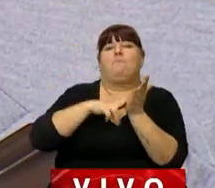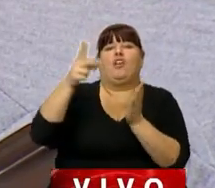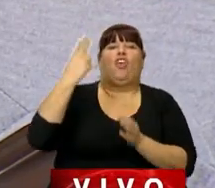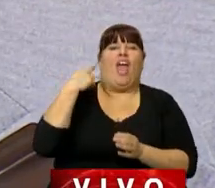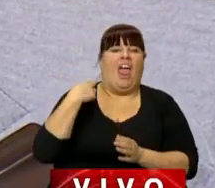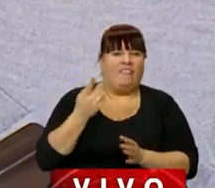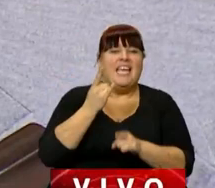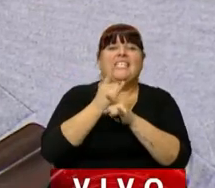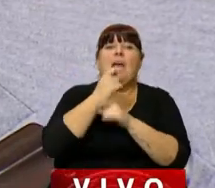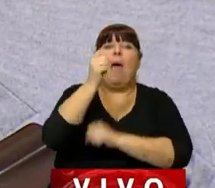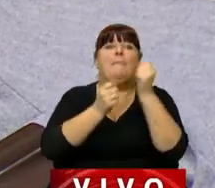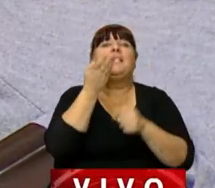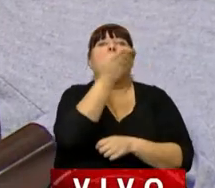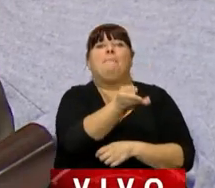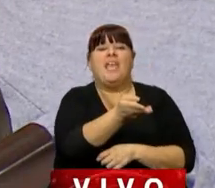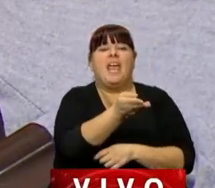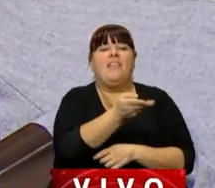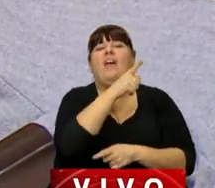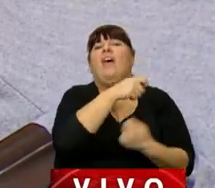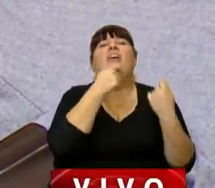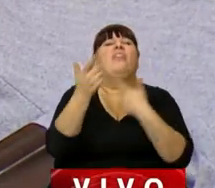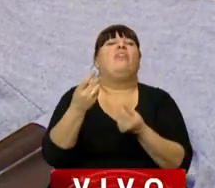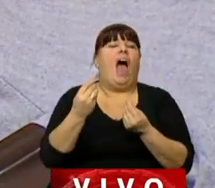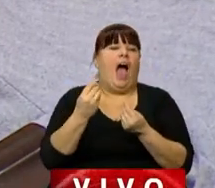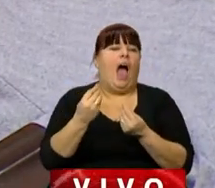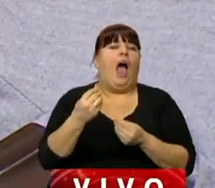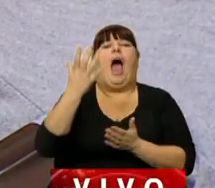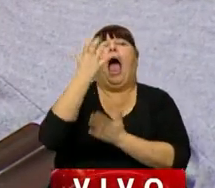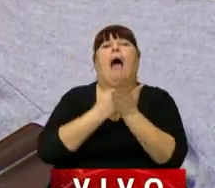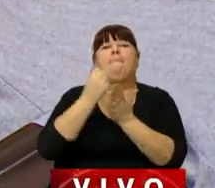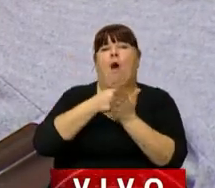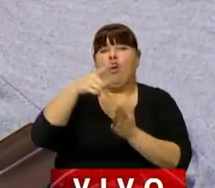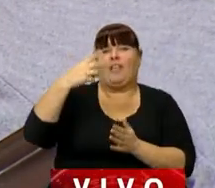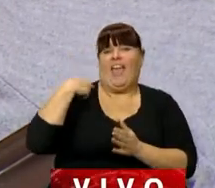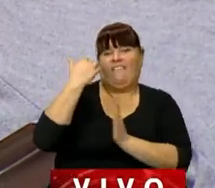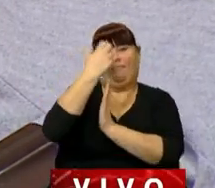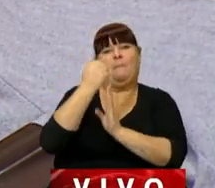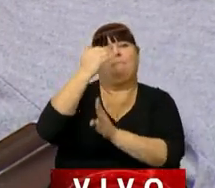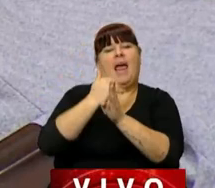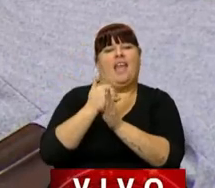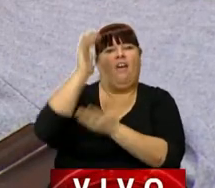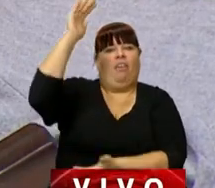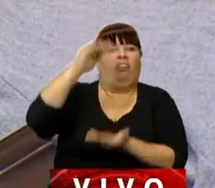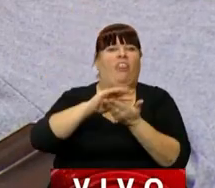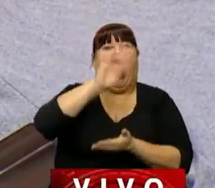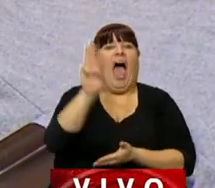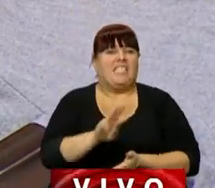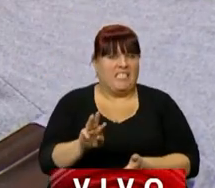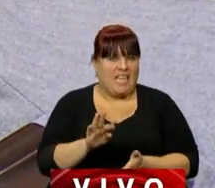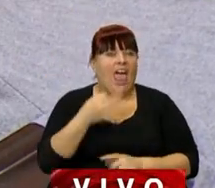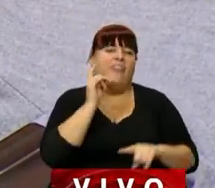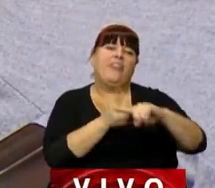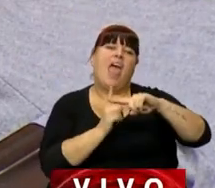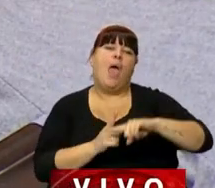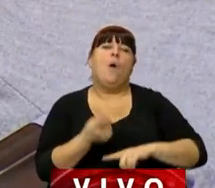siempre que las empresas piden algo lo que están dispuesto a entregar son los aportes patronales para de financiar el anses habría que hacer